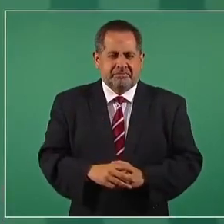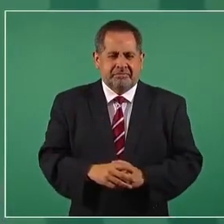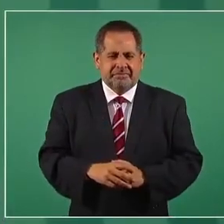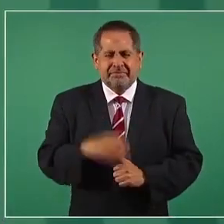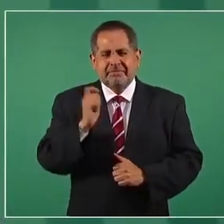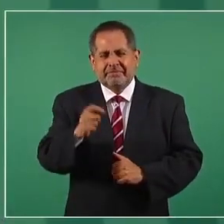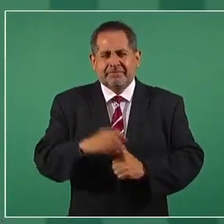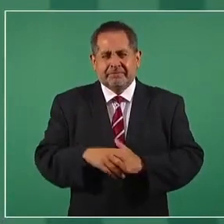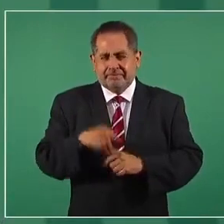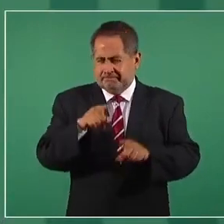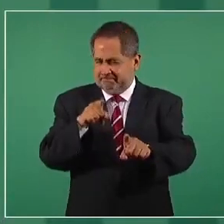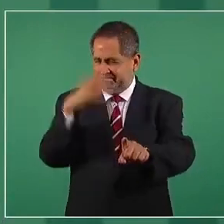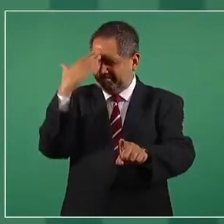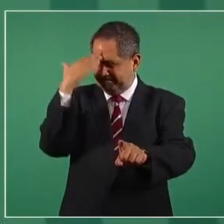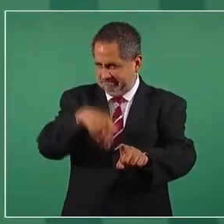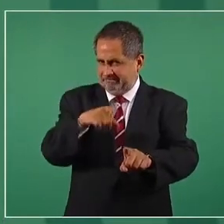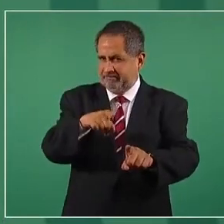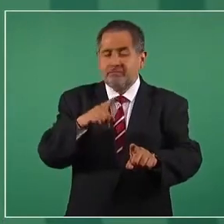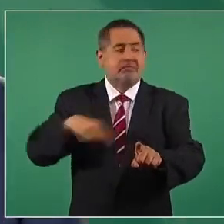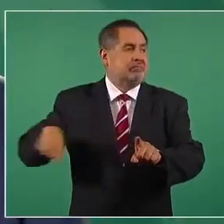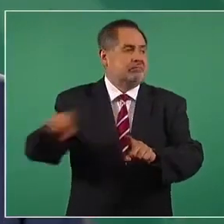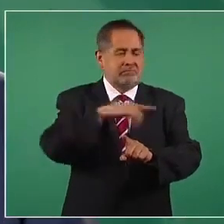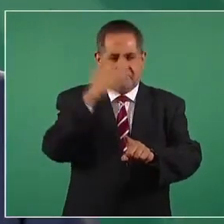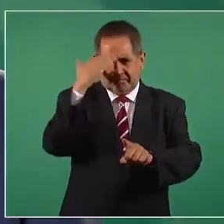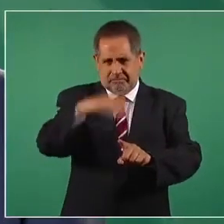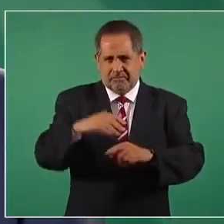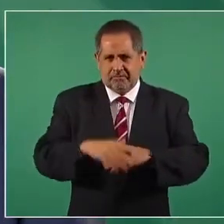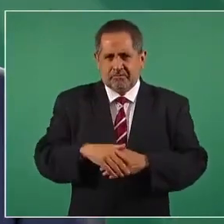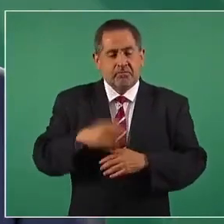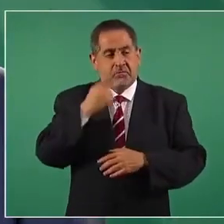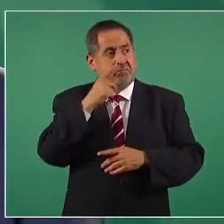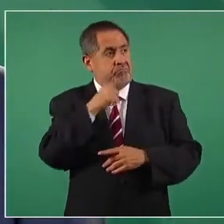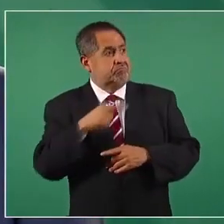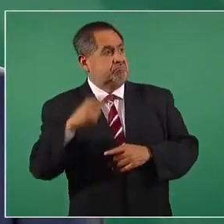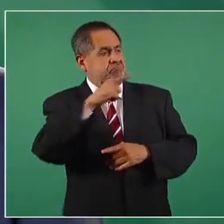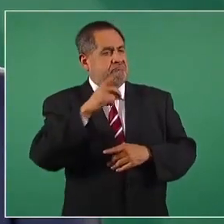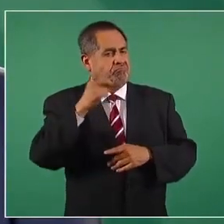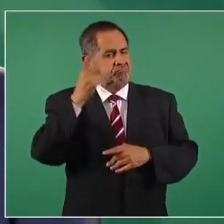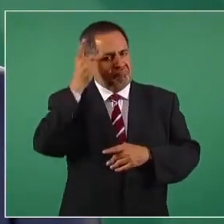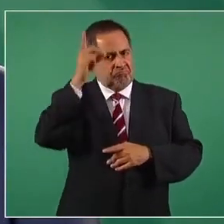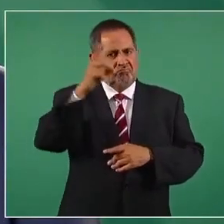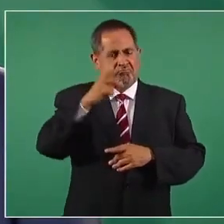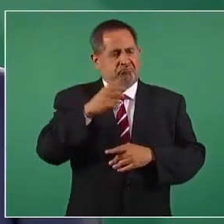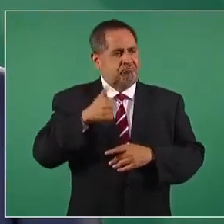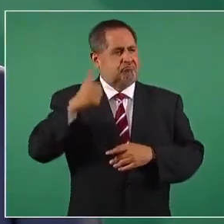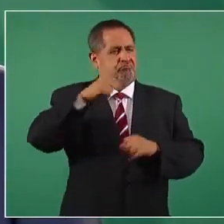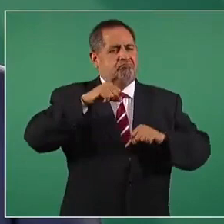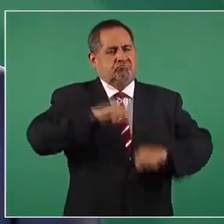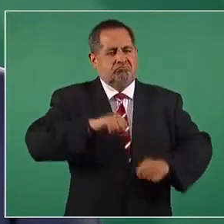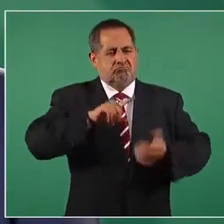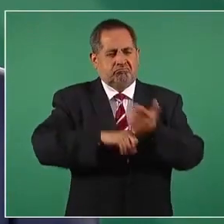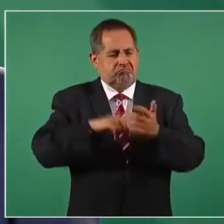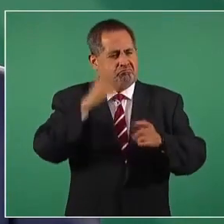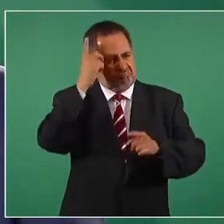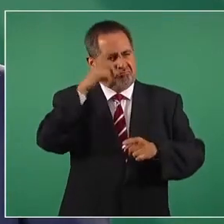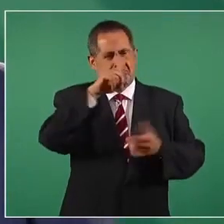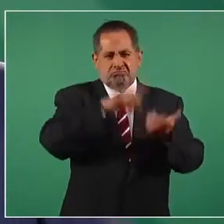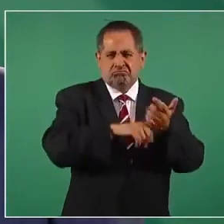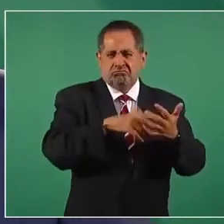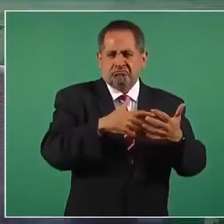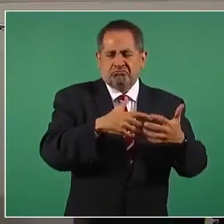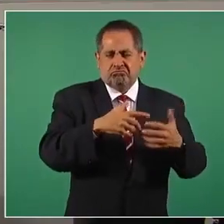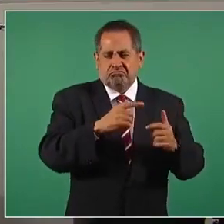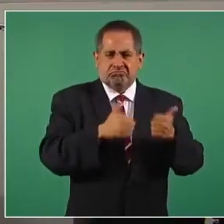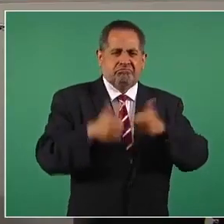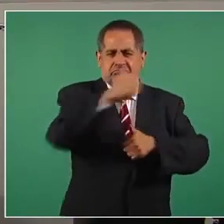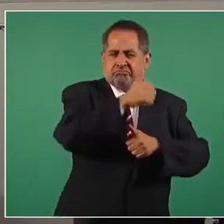Además, lo sabes tú y lo saben todos, que hablo siempre de los machuchones. Eso sí, de los, sí lo sé. De los